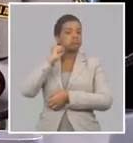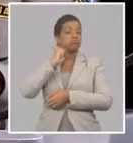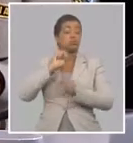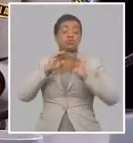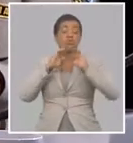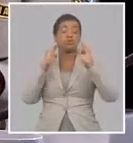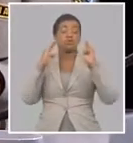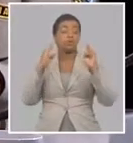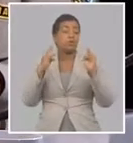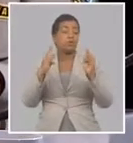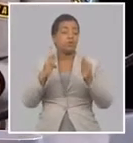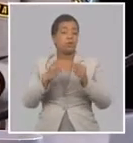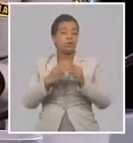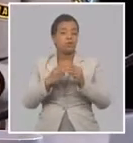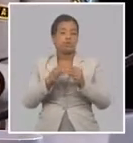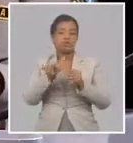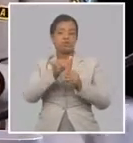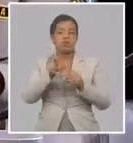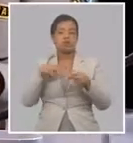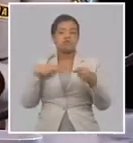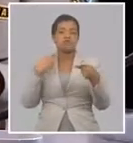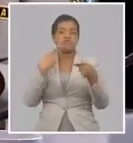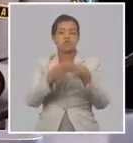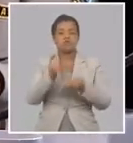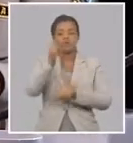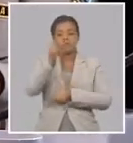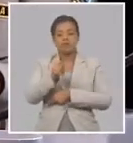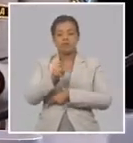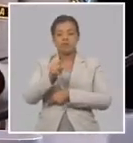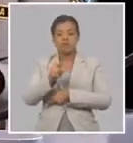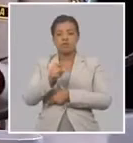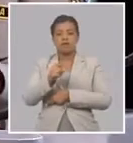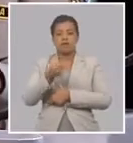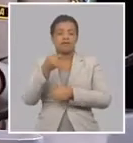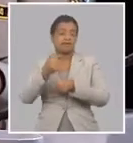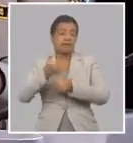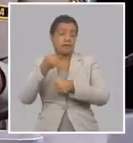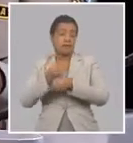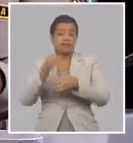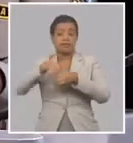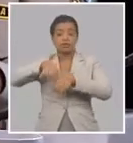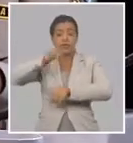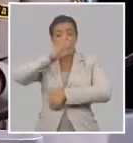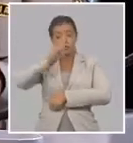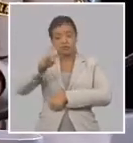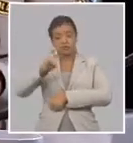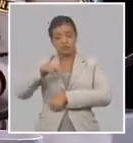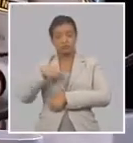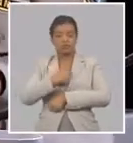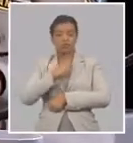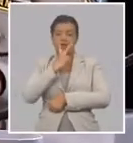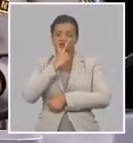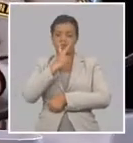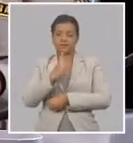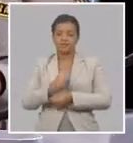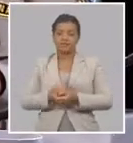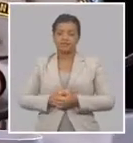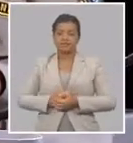todo porque da confianza en los oficiales y da tranquilidad también en las personas que nosotros atendemos